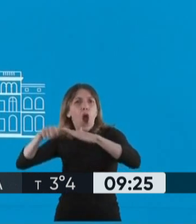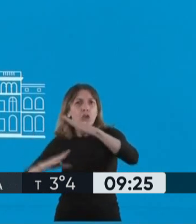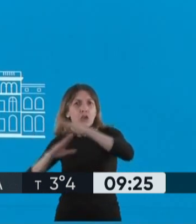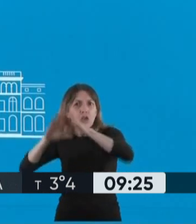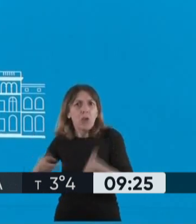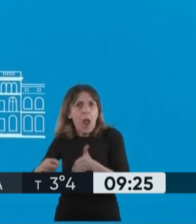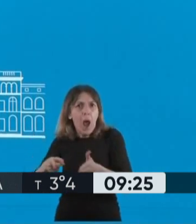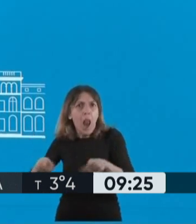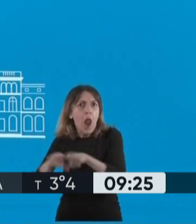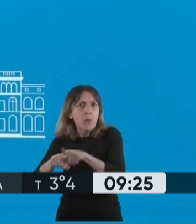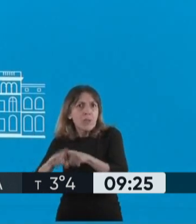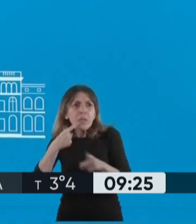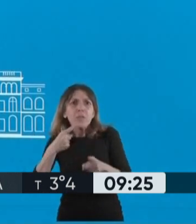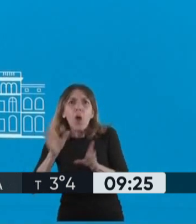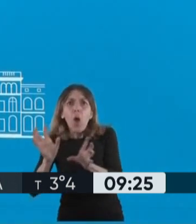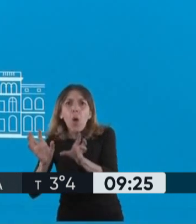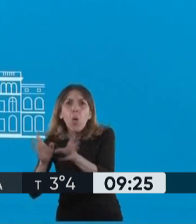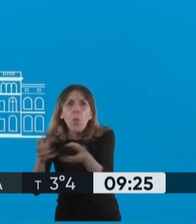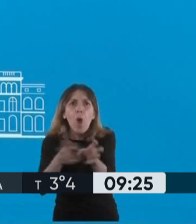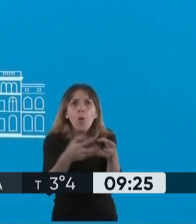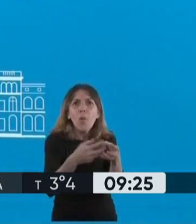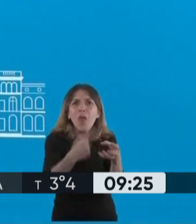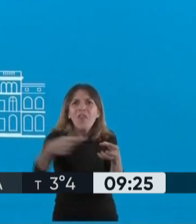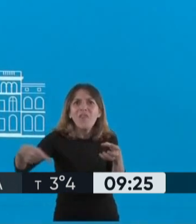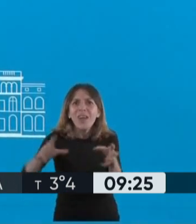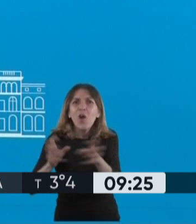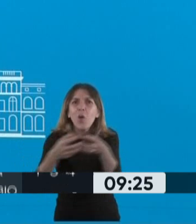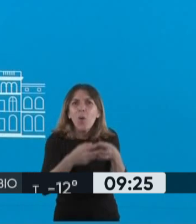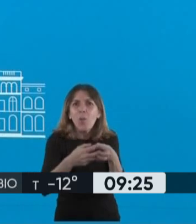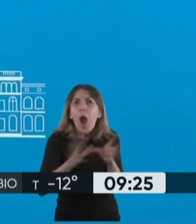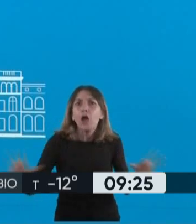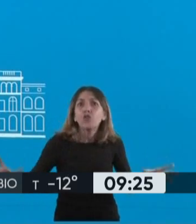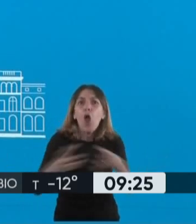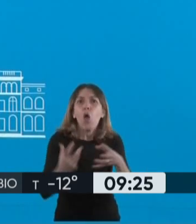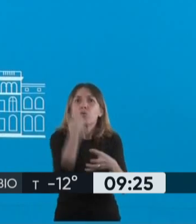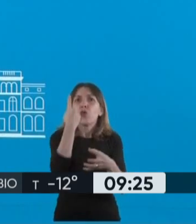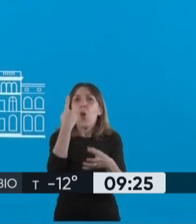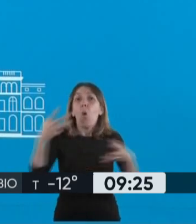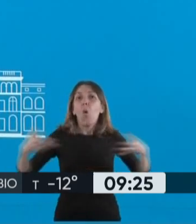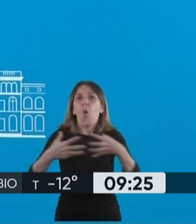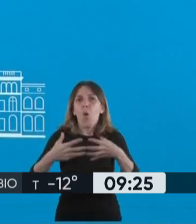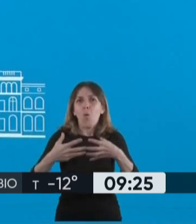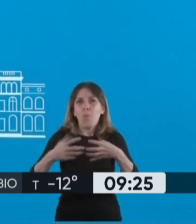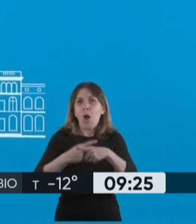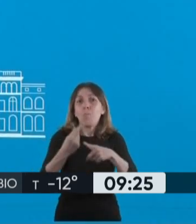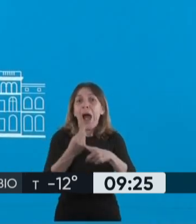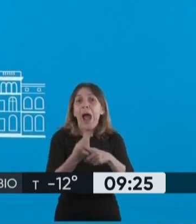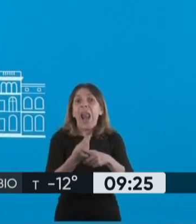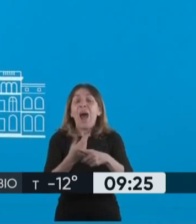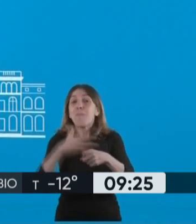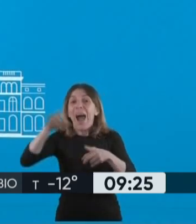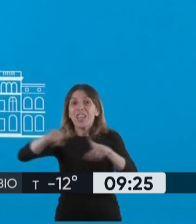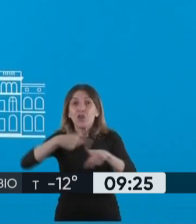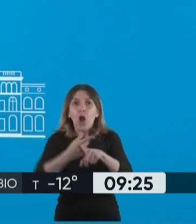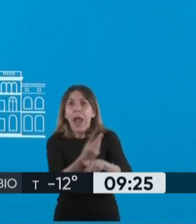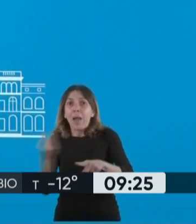inversa y juntaron todos los bloques para decir que todos los interbloques eran un solo bloque, así podían tener el representante de la mayoría. Entonces, la verdad